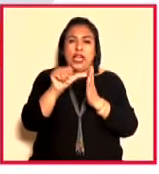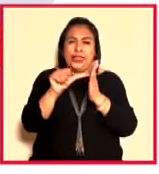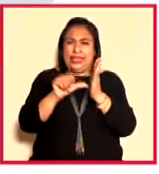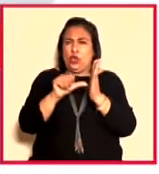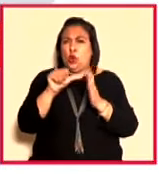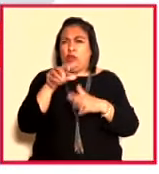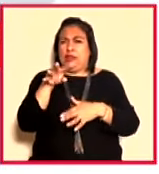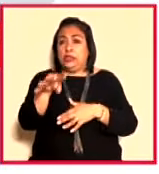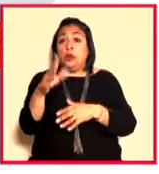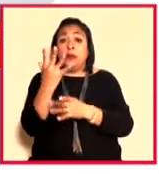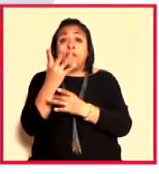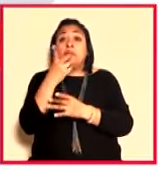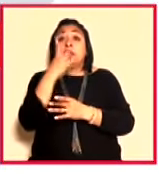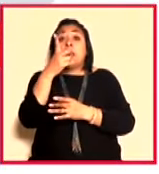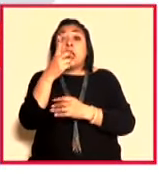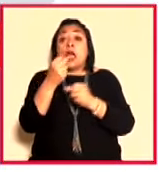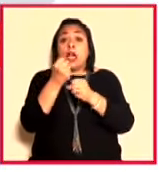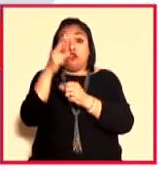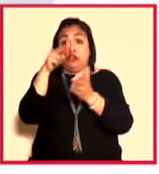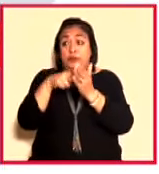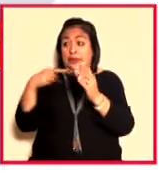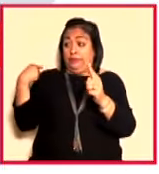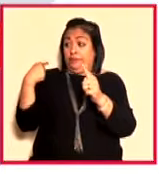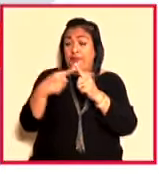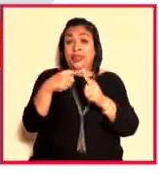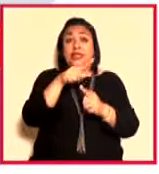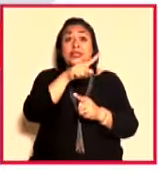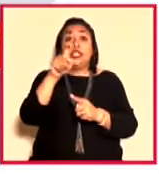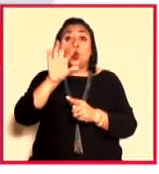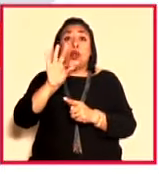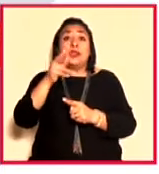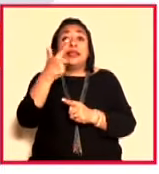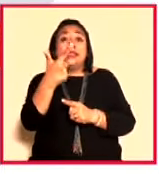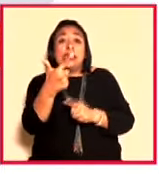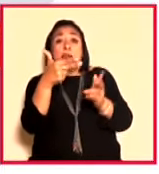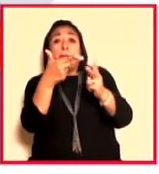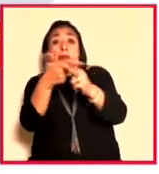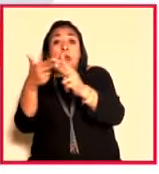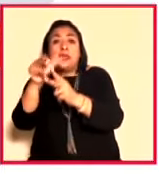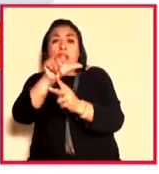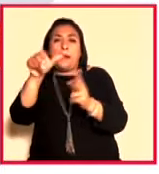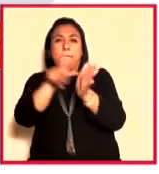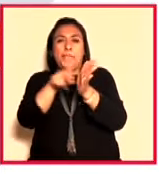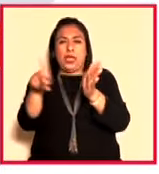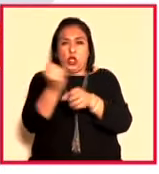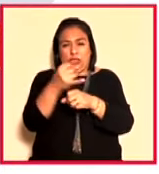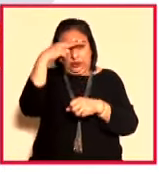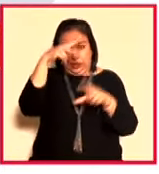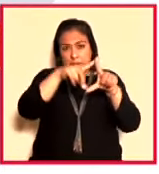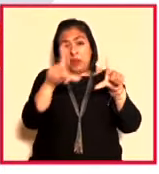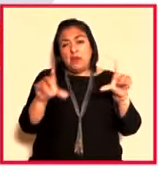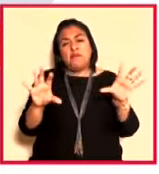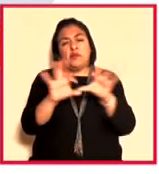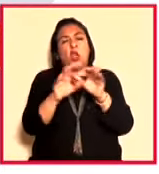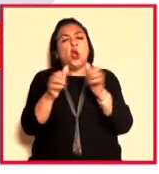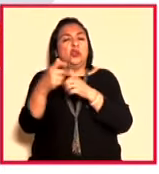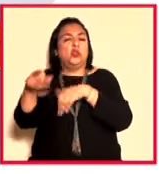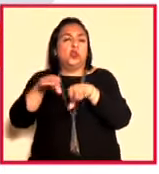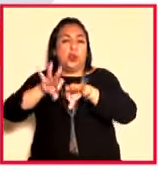año 2000 a la fecha se han documentado 147 asesinatos de periodistas en México en posible relación con su labor. Del